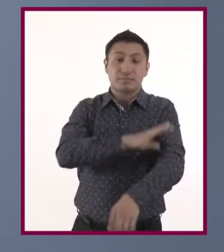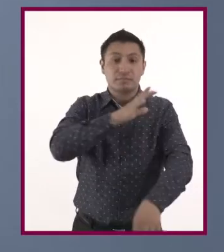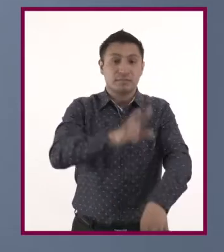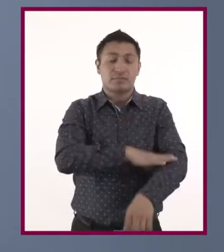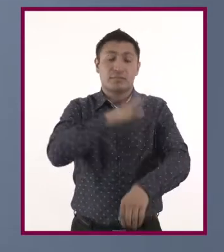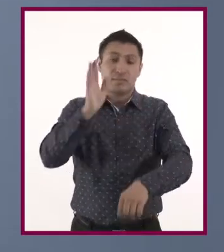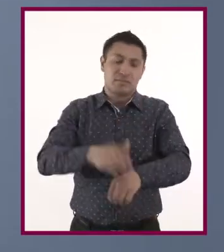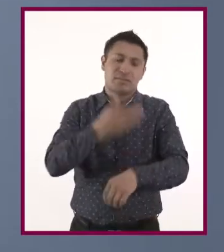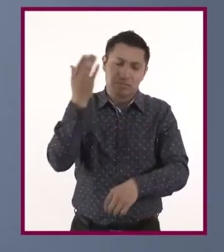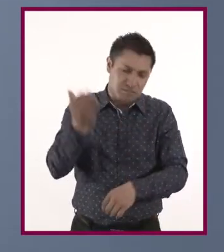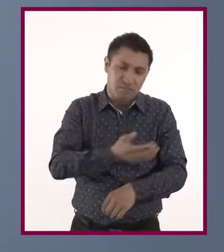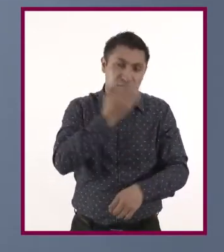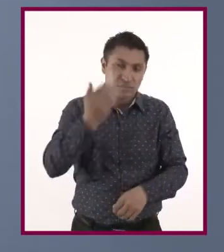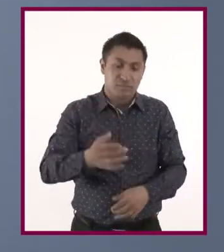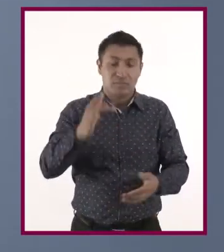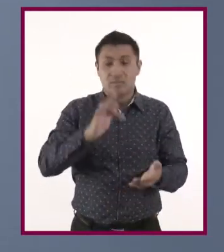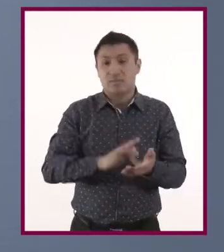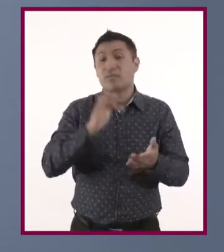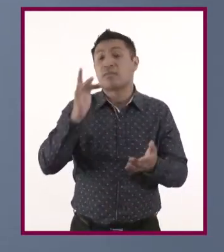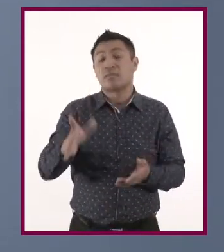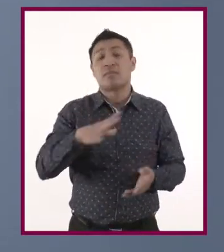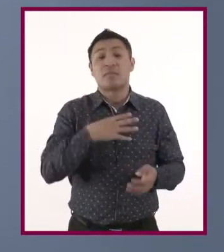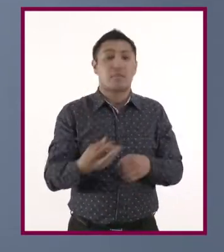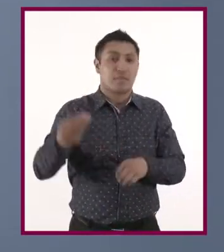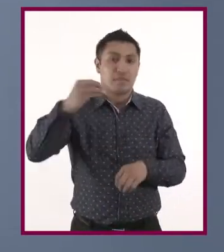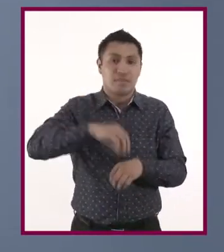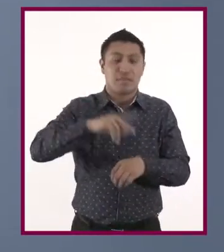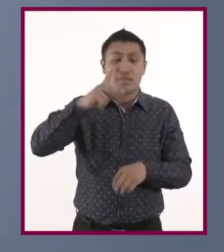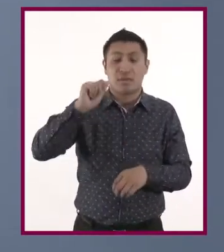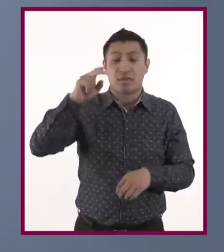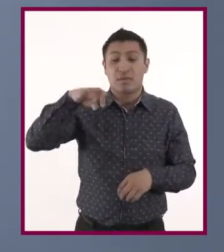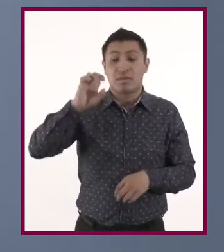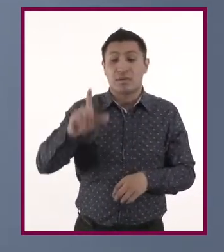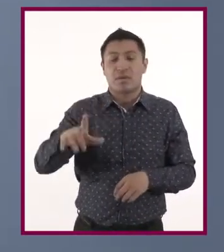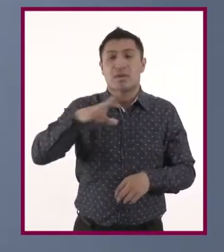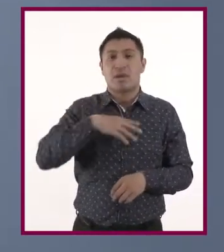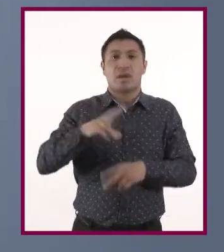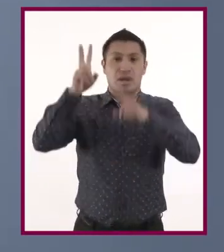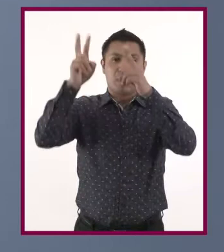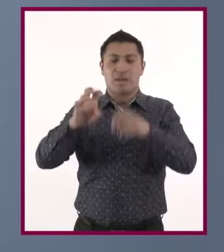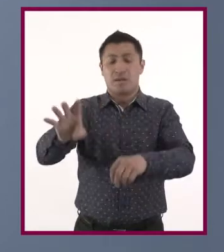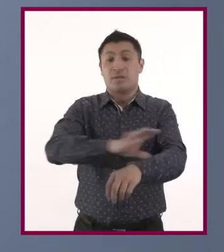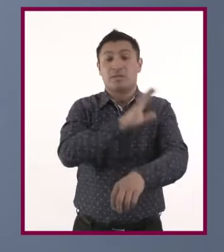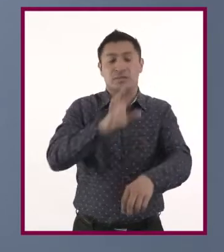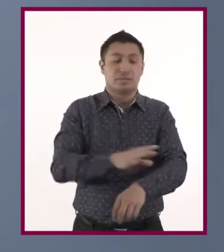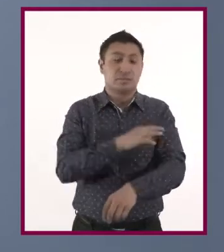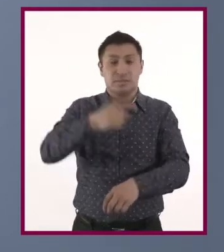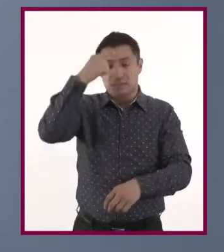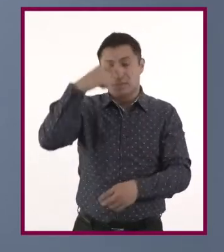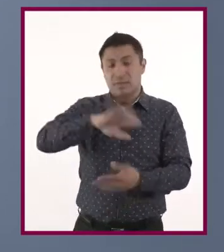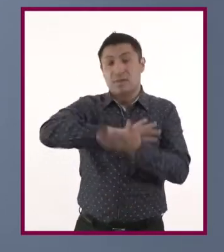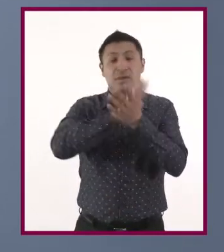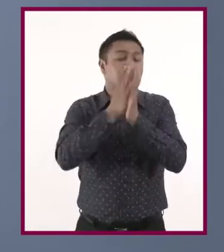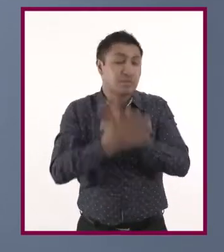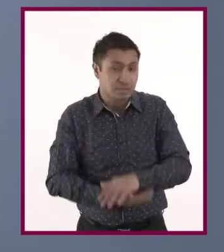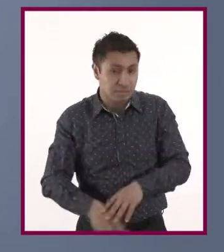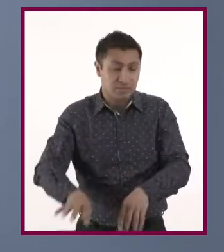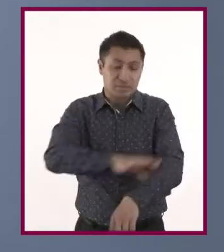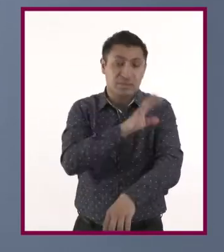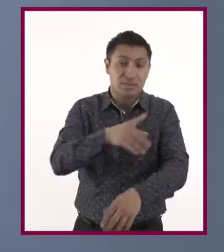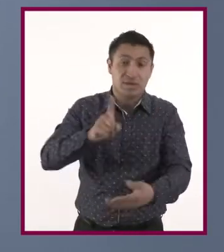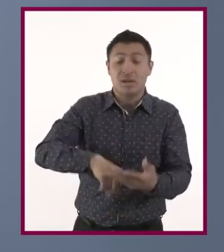el uso más básico que le damos gracias a la implementación de paneles fotovoltaicos que captan energía solar para fabricar la electricidad de las